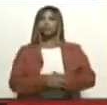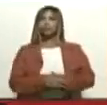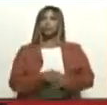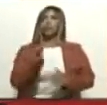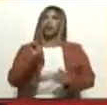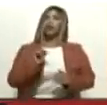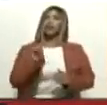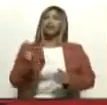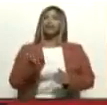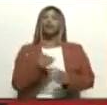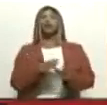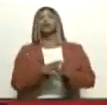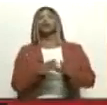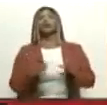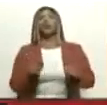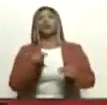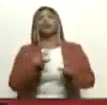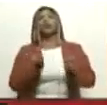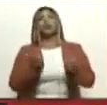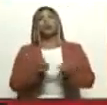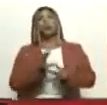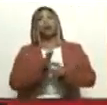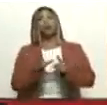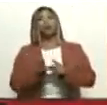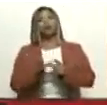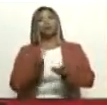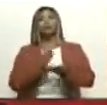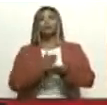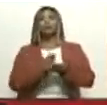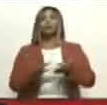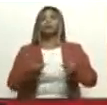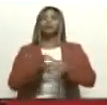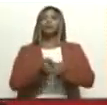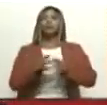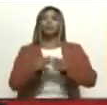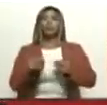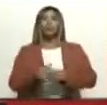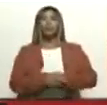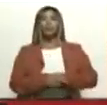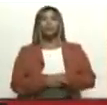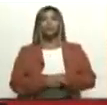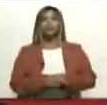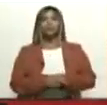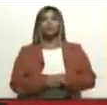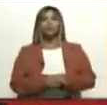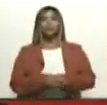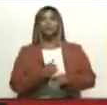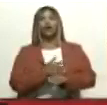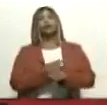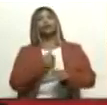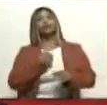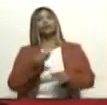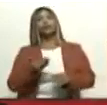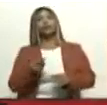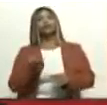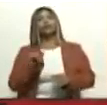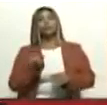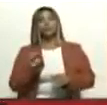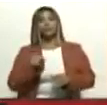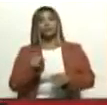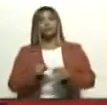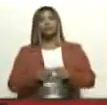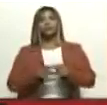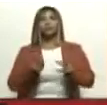viene todo esto y la cultura va siempre unida a todo ello. Tú me dices algo muy importante. Sí ha aumentado, se ha